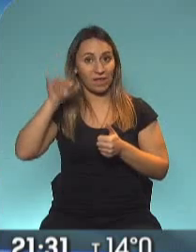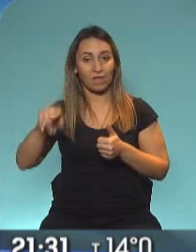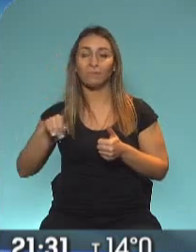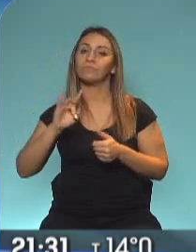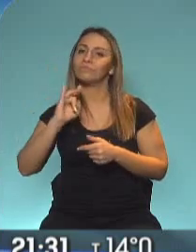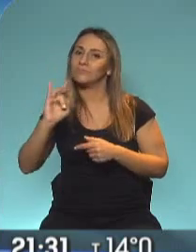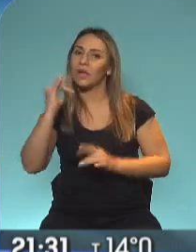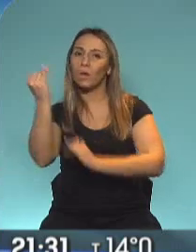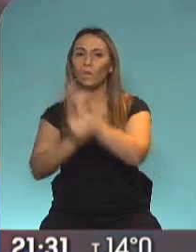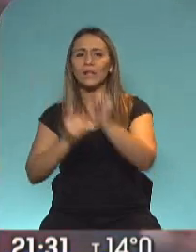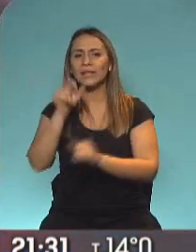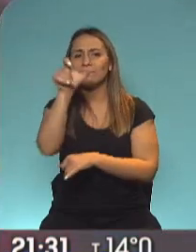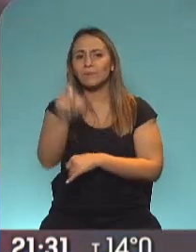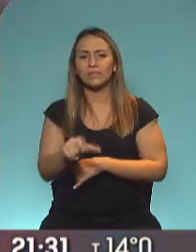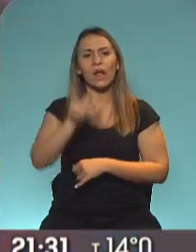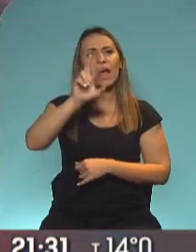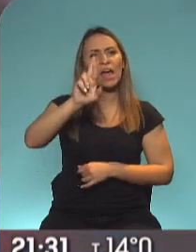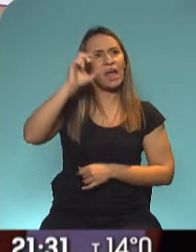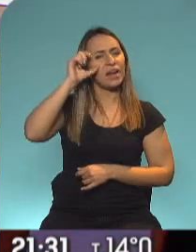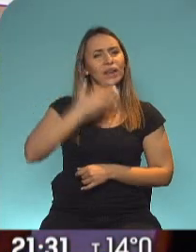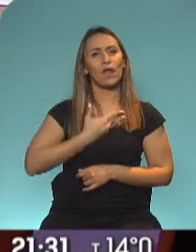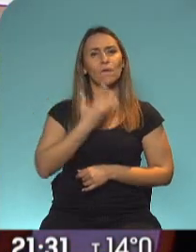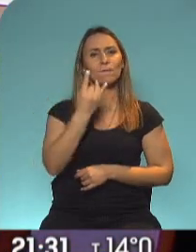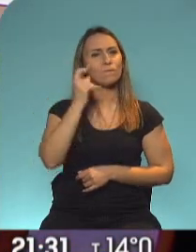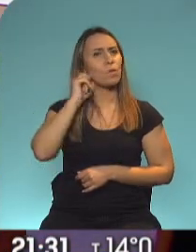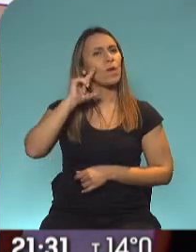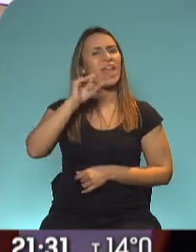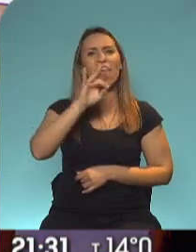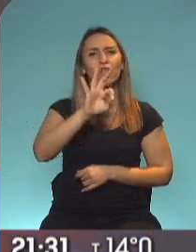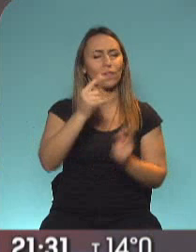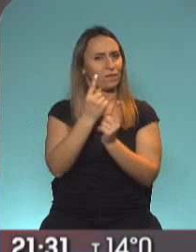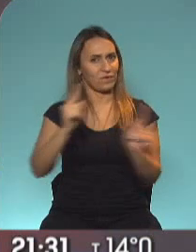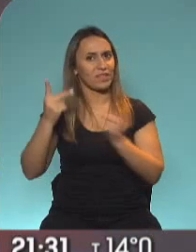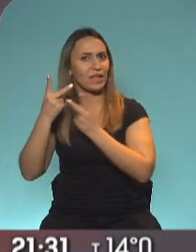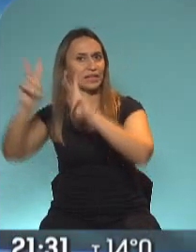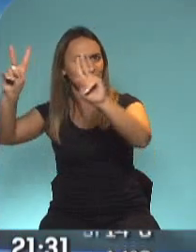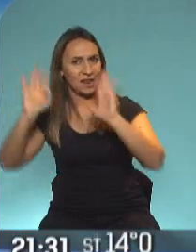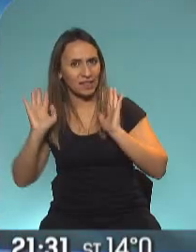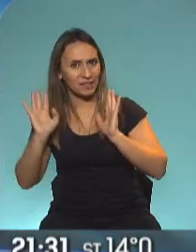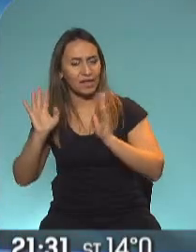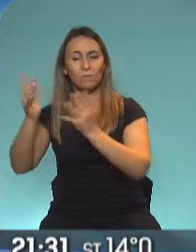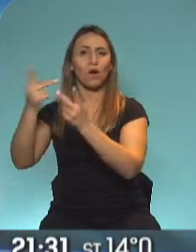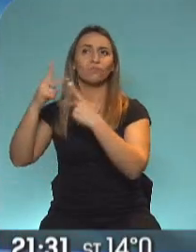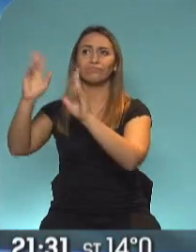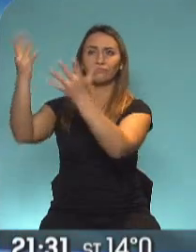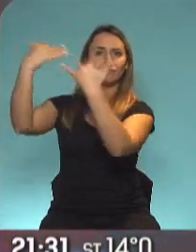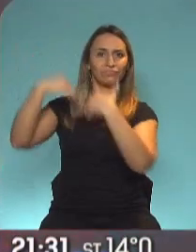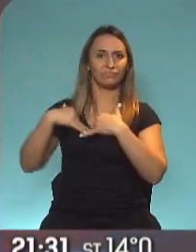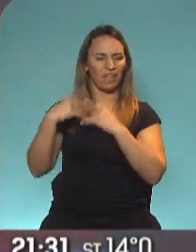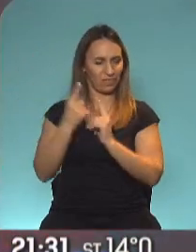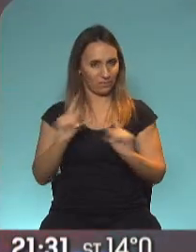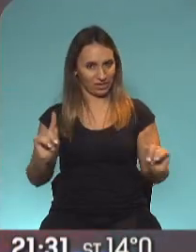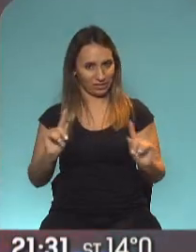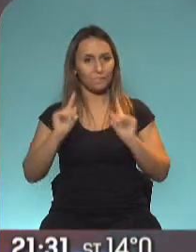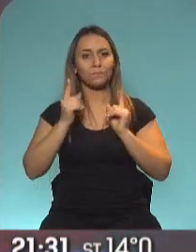un refugiado? Uh-huh. ¿Qué diferencia tiene con los migrantes? Sí. Alfredo, bienvenido. ¿Cómo estás? Y que nos cuentes también la función de ACNUR.